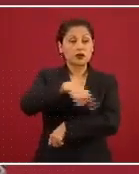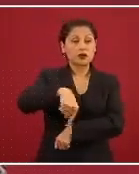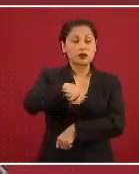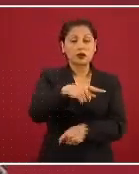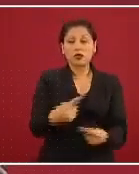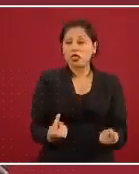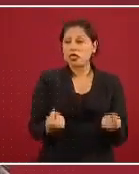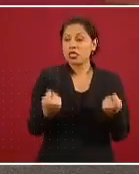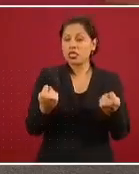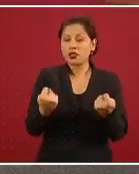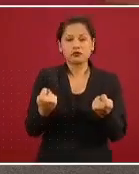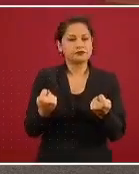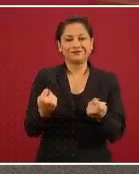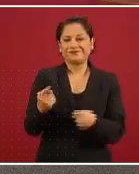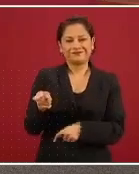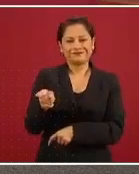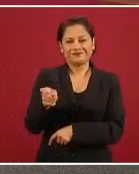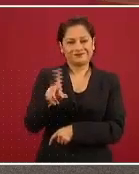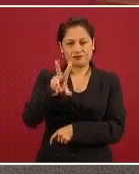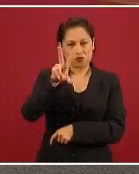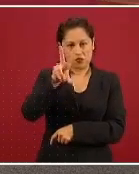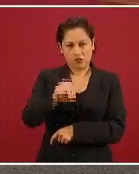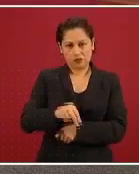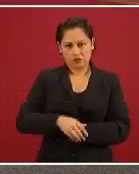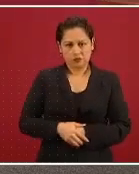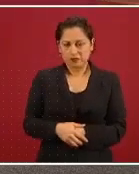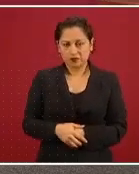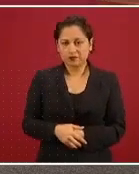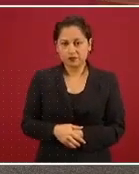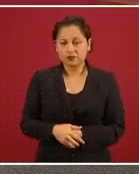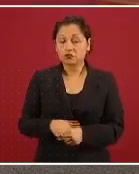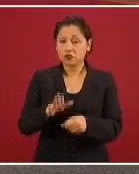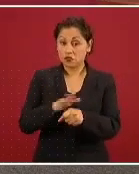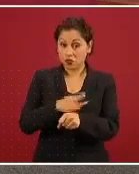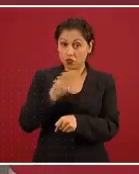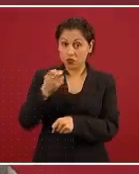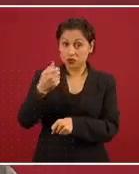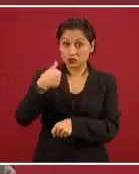Por eso les agradezco mucho el que